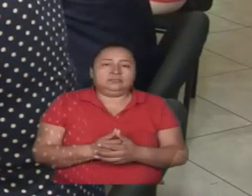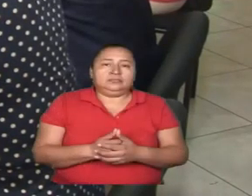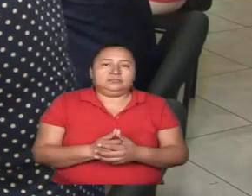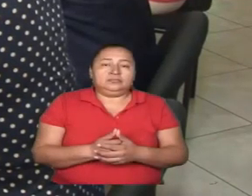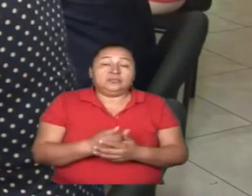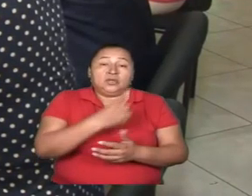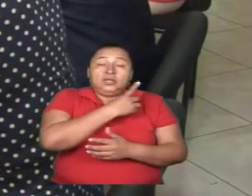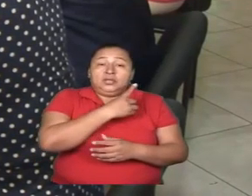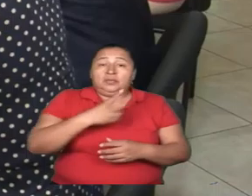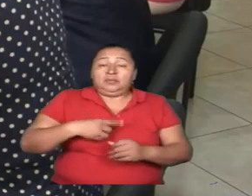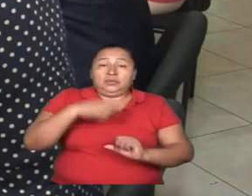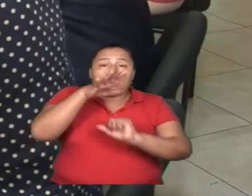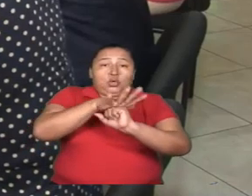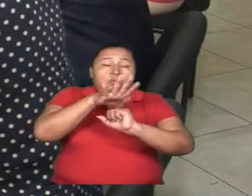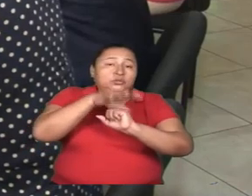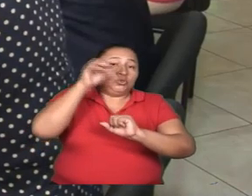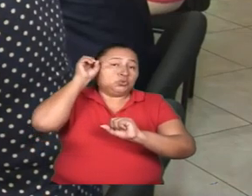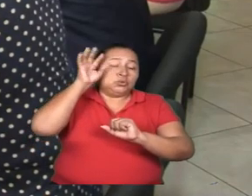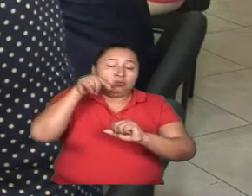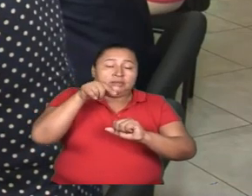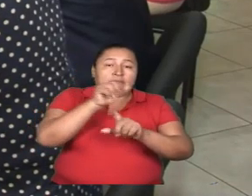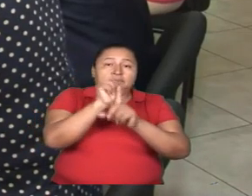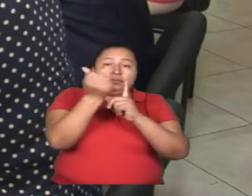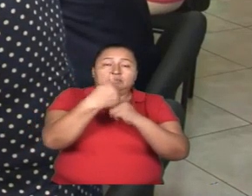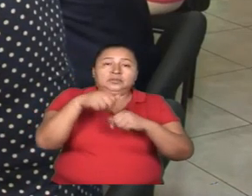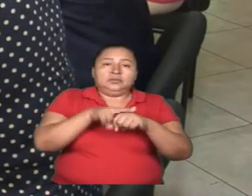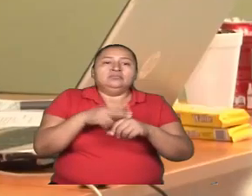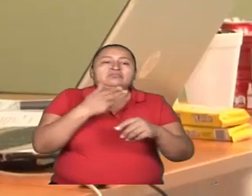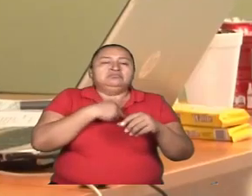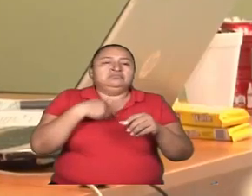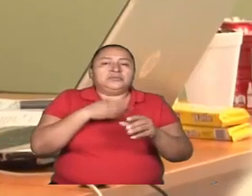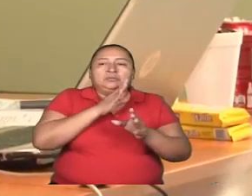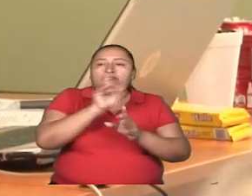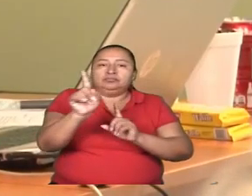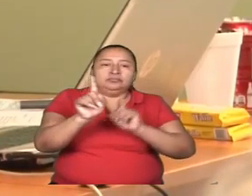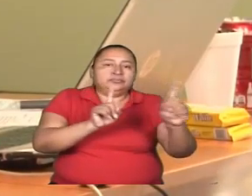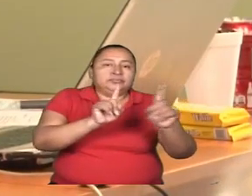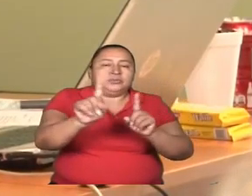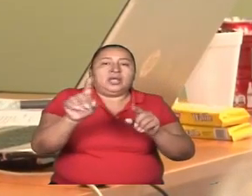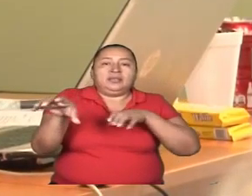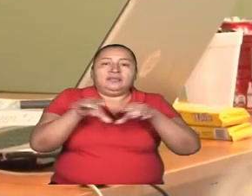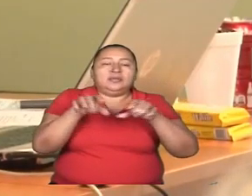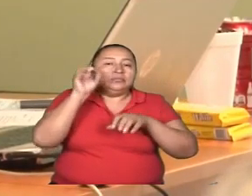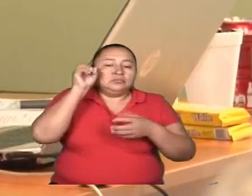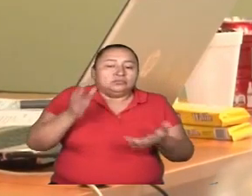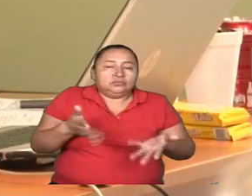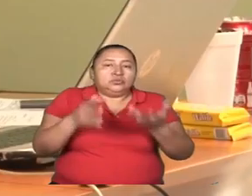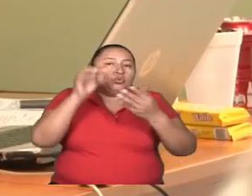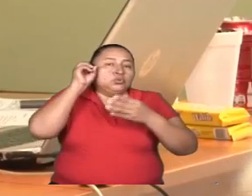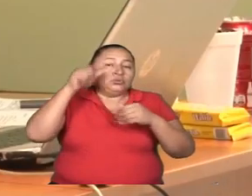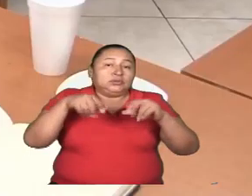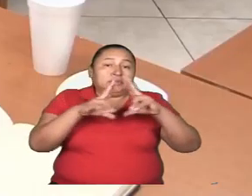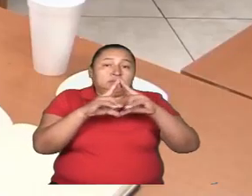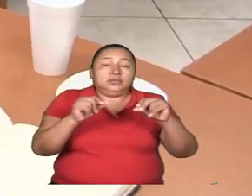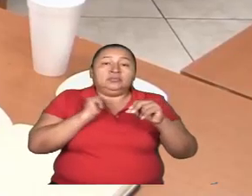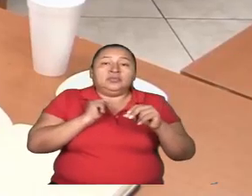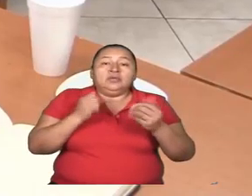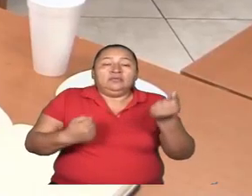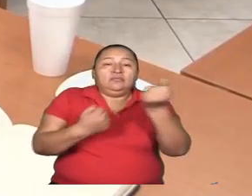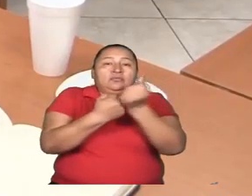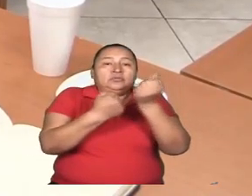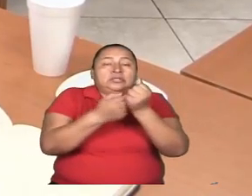Los diputados de la Comisión de Turismo de la Asamblea Nacional se sumarán a todas las actividades de promoción turística en el país, con el fin de fortalecer